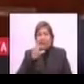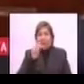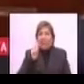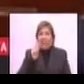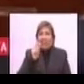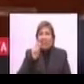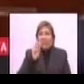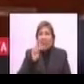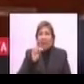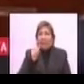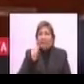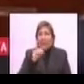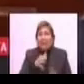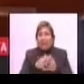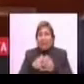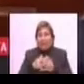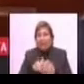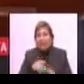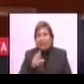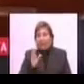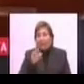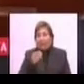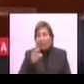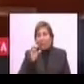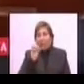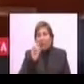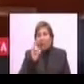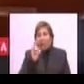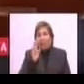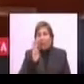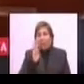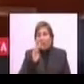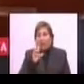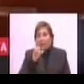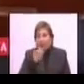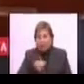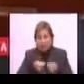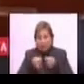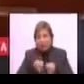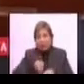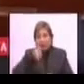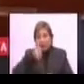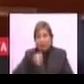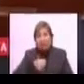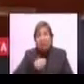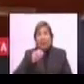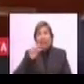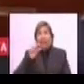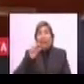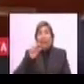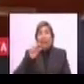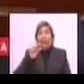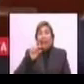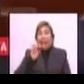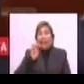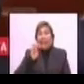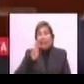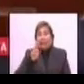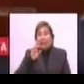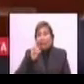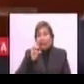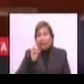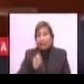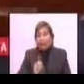American Exchange Fund de Odebrecht y que son gerenciados por el señor Gerardo Sepúlveda,